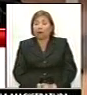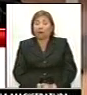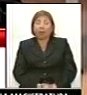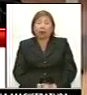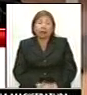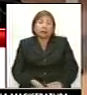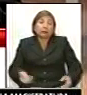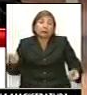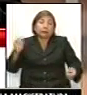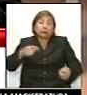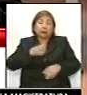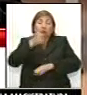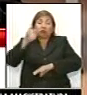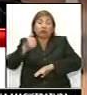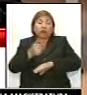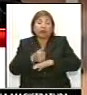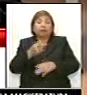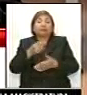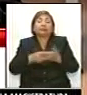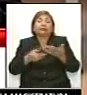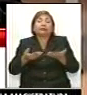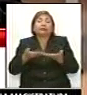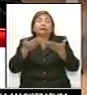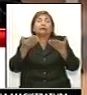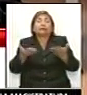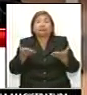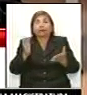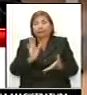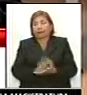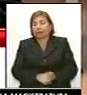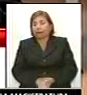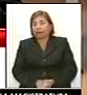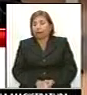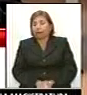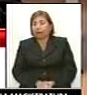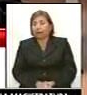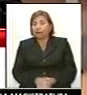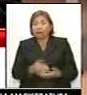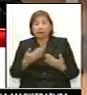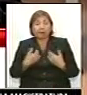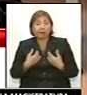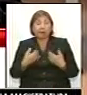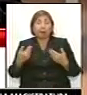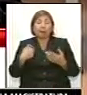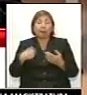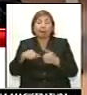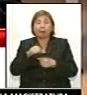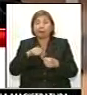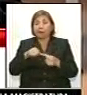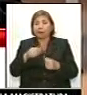que venía pues el fundador, y qué mayor don, digamos, que tener el fundador entre nosotros,